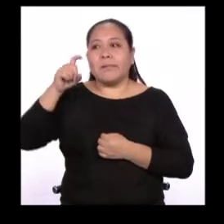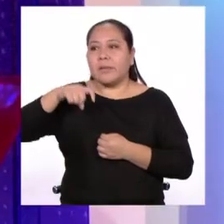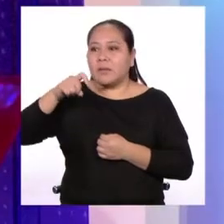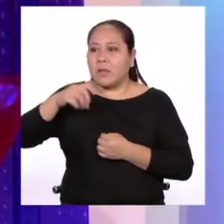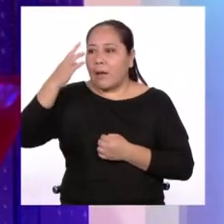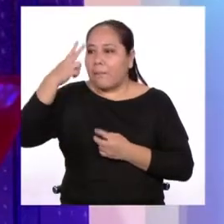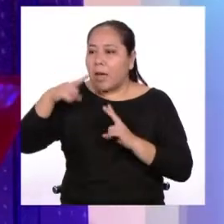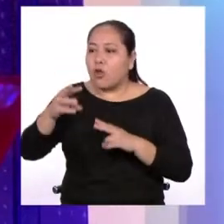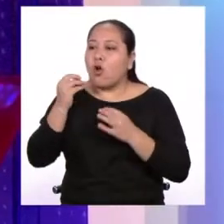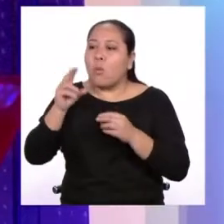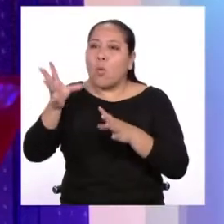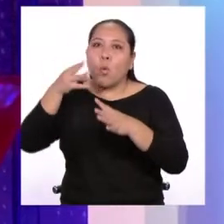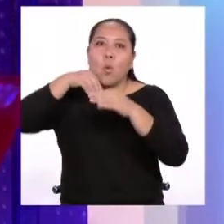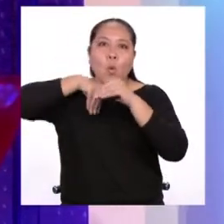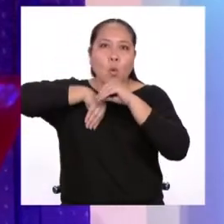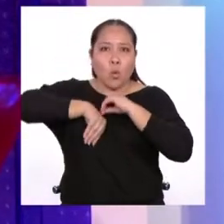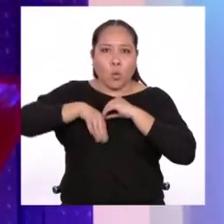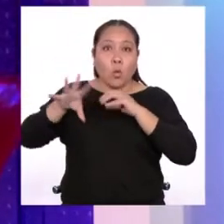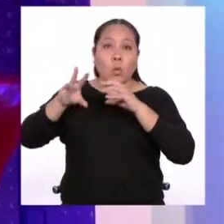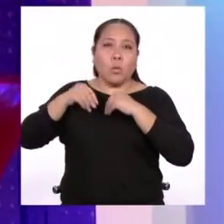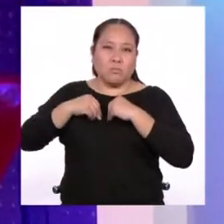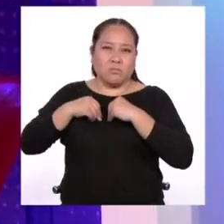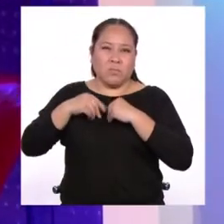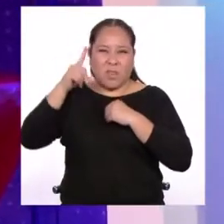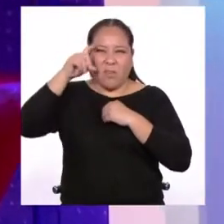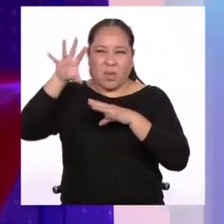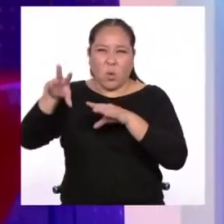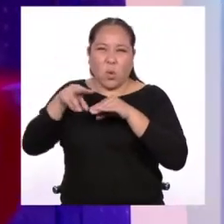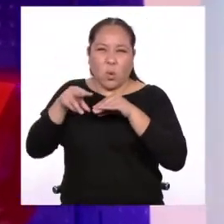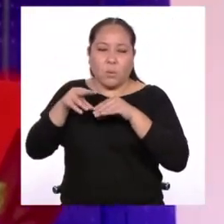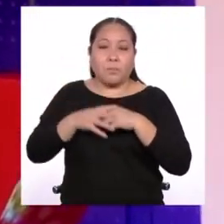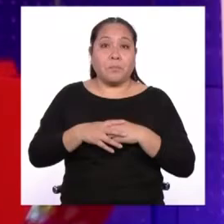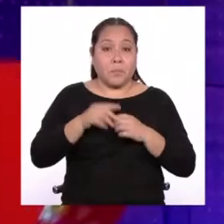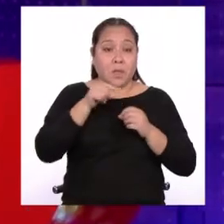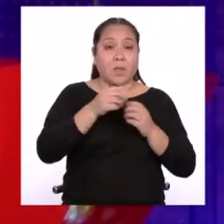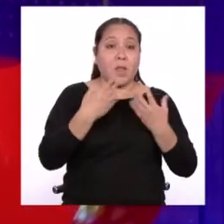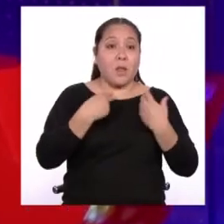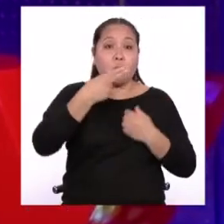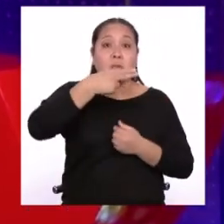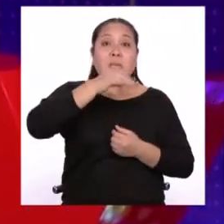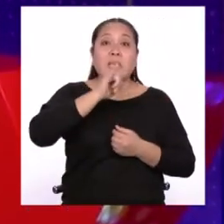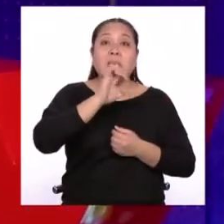absorción. Y por otro lado, tenemos el hierro hemínico,